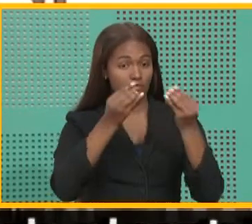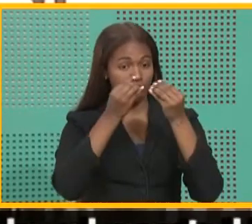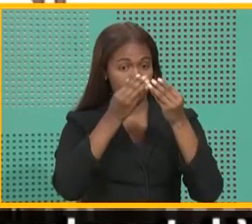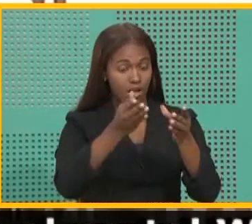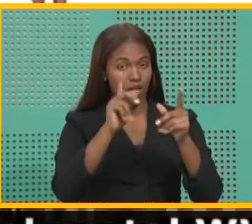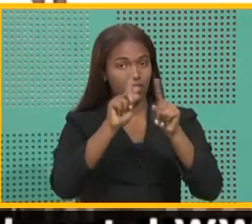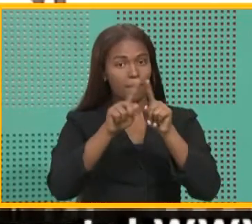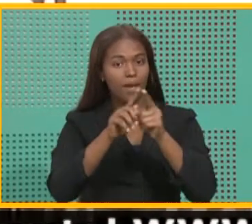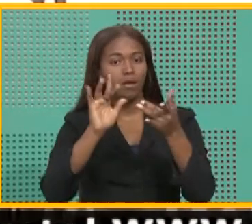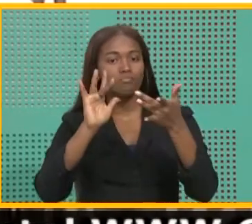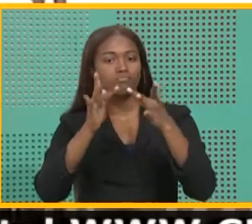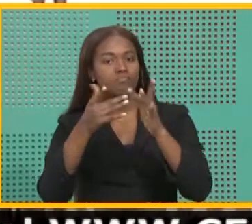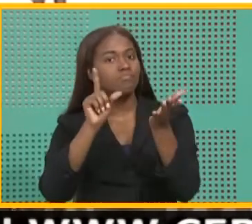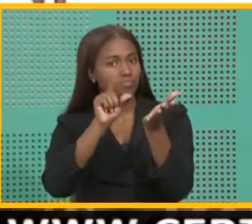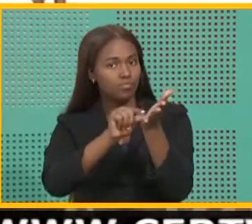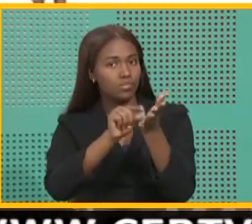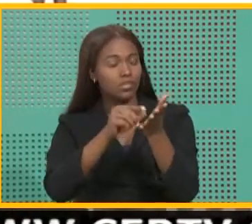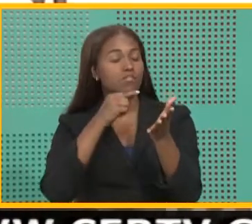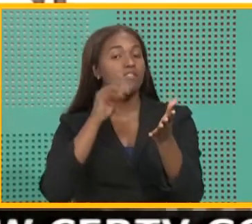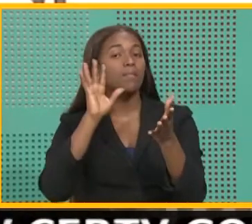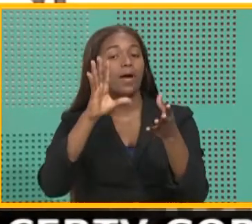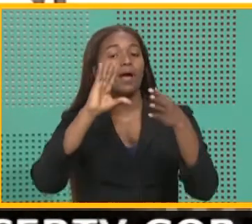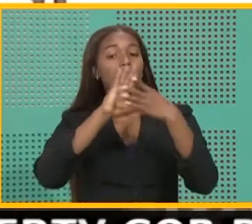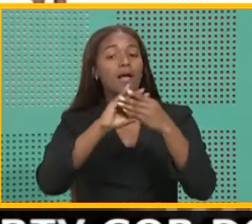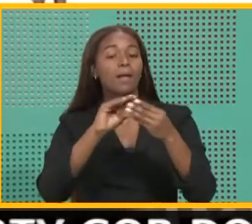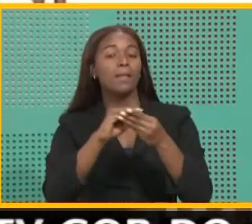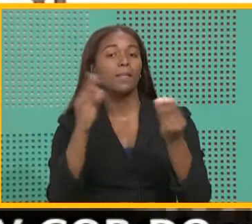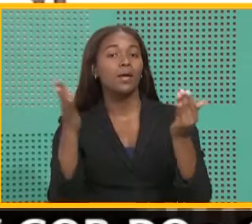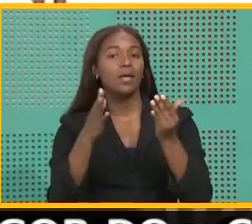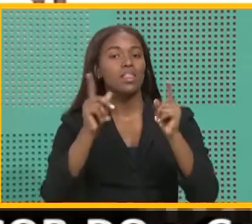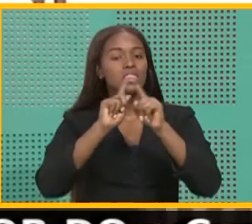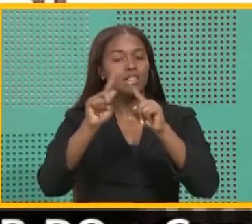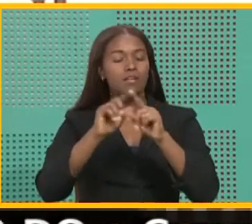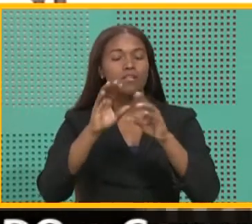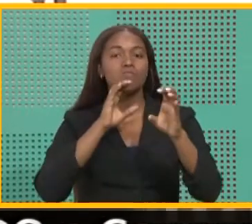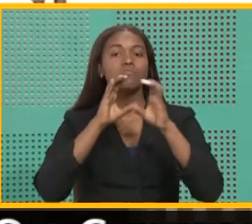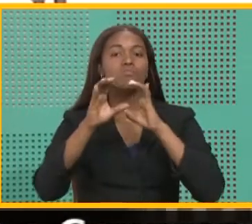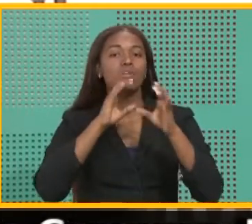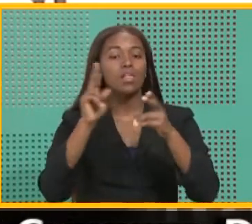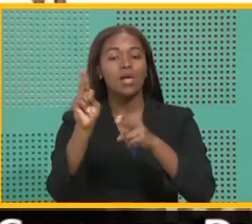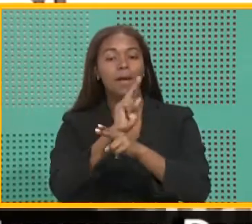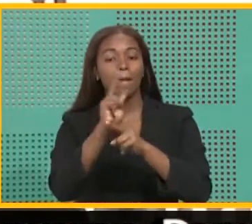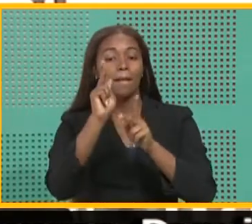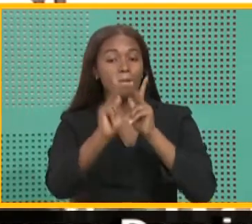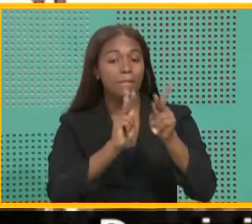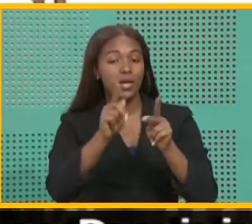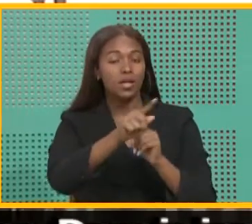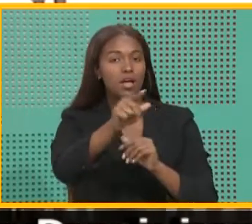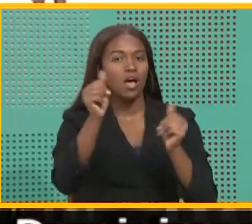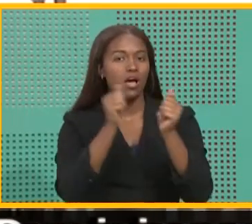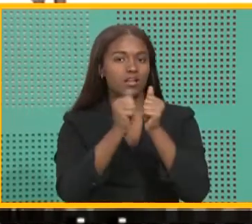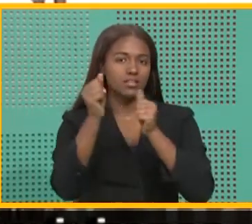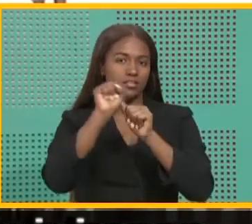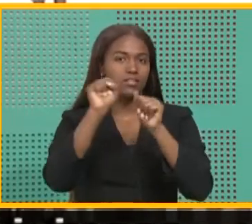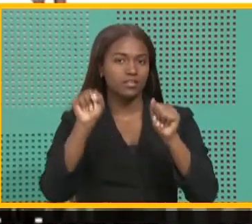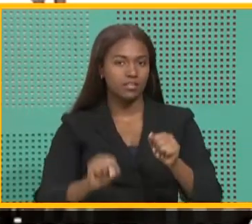en redes sociales, que manifiestan la satisfacción de los usuarios con el sistema.